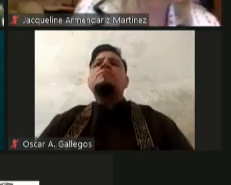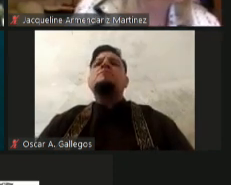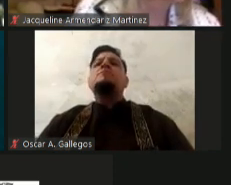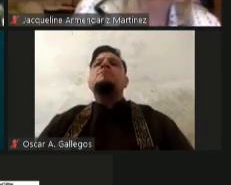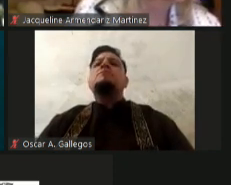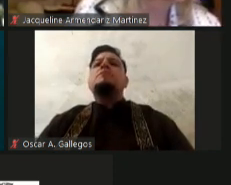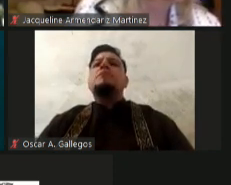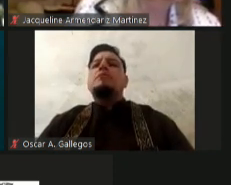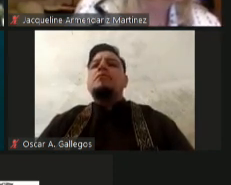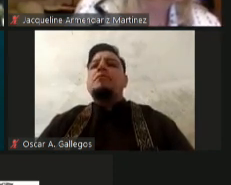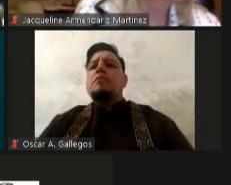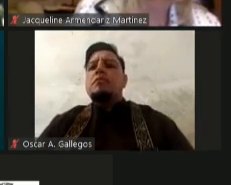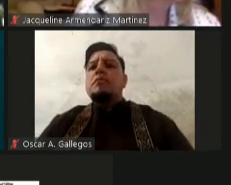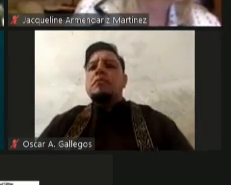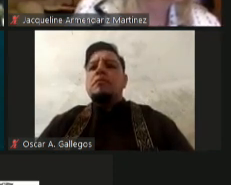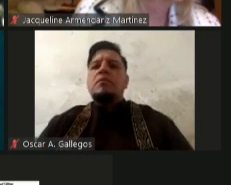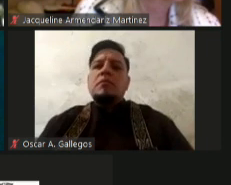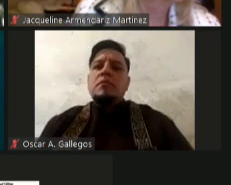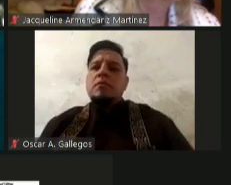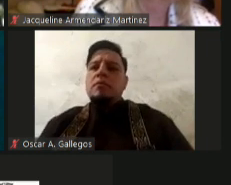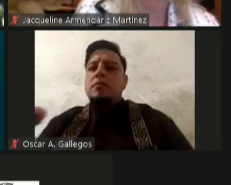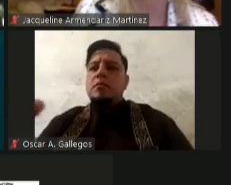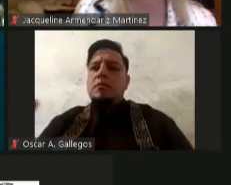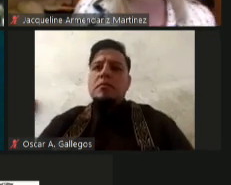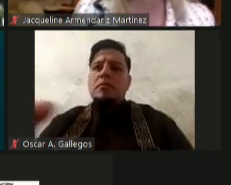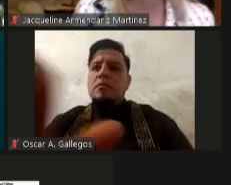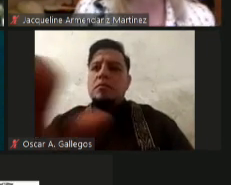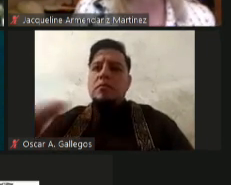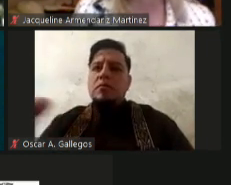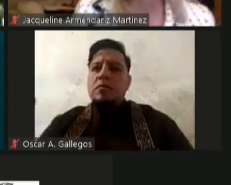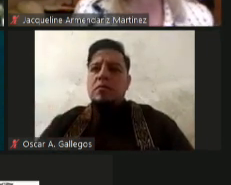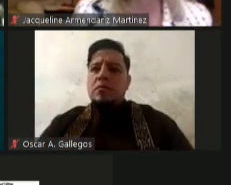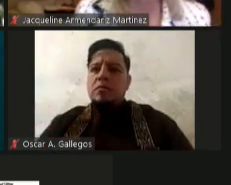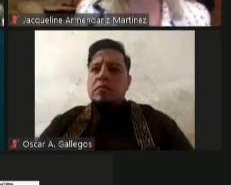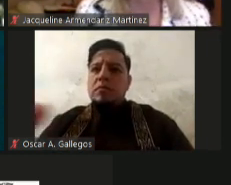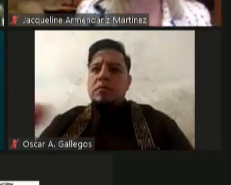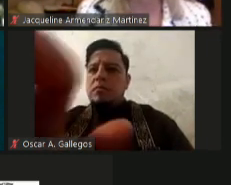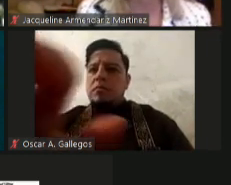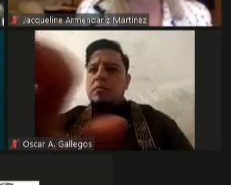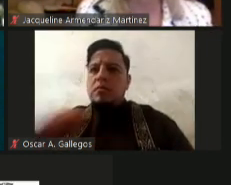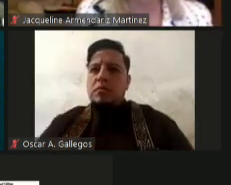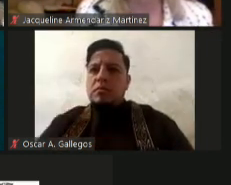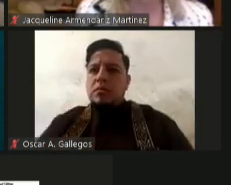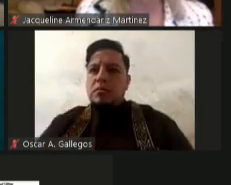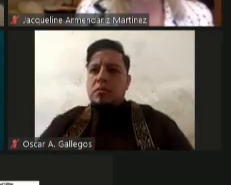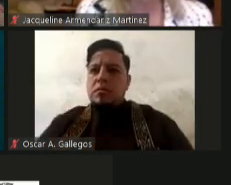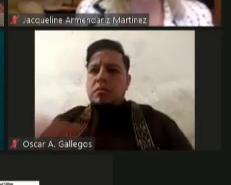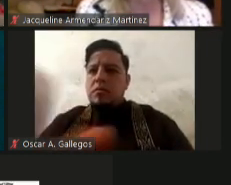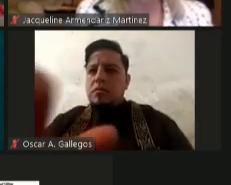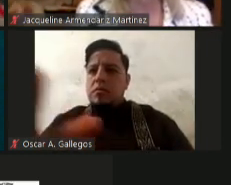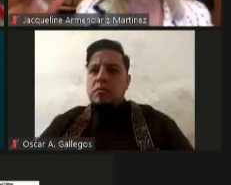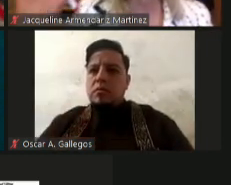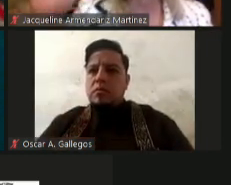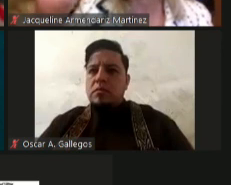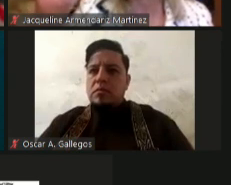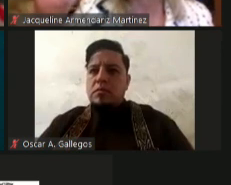resolver de la mejor manera posible, pero nosotros también tenemos que poner de nuestra parte para no